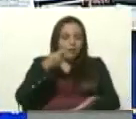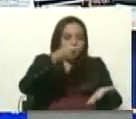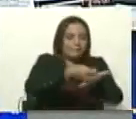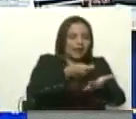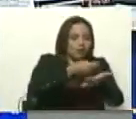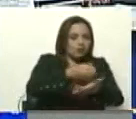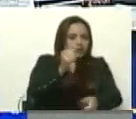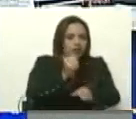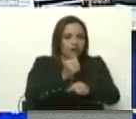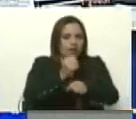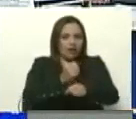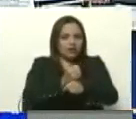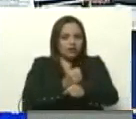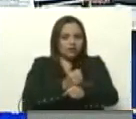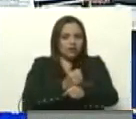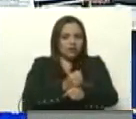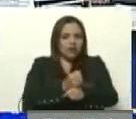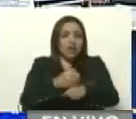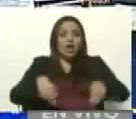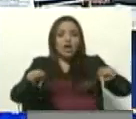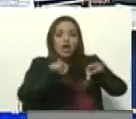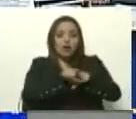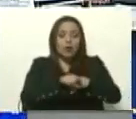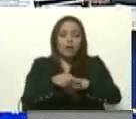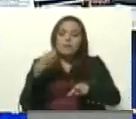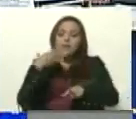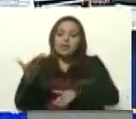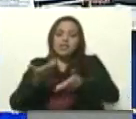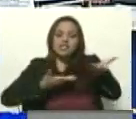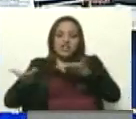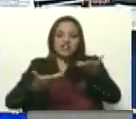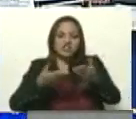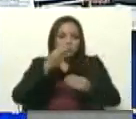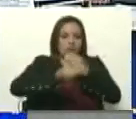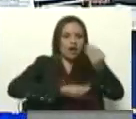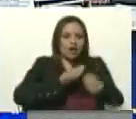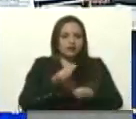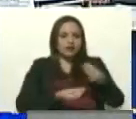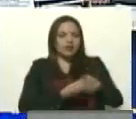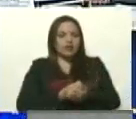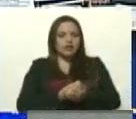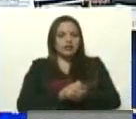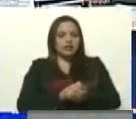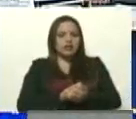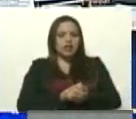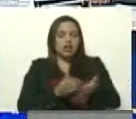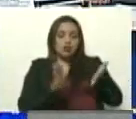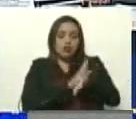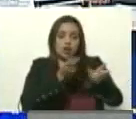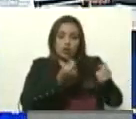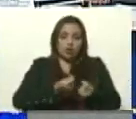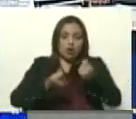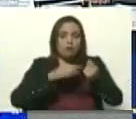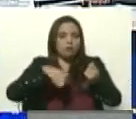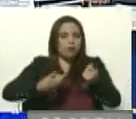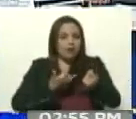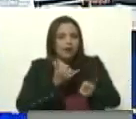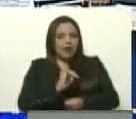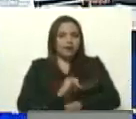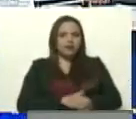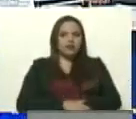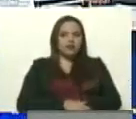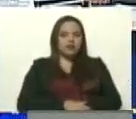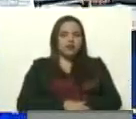los trabajadores, es garantía de que los bienes y servicios que se produzcan en el circuito económico puedan tener